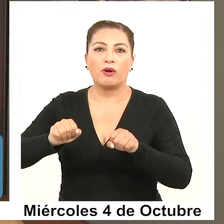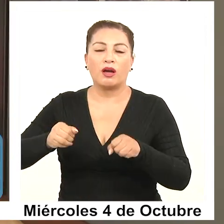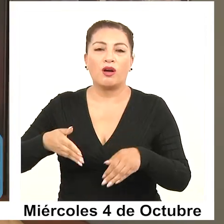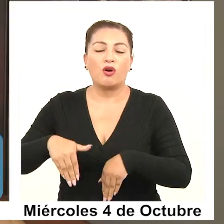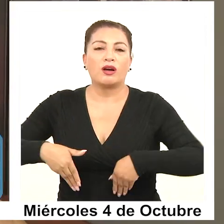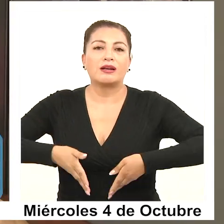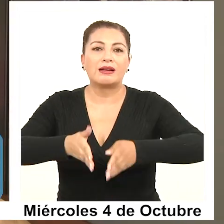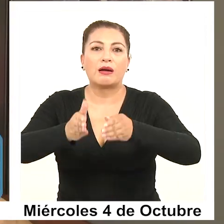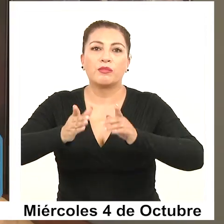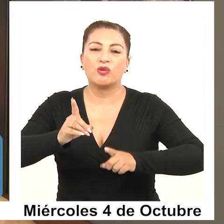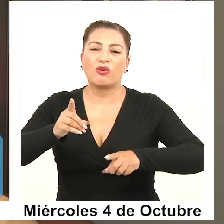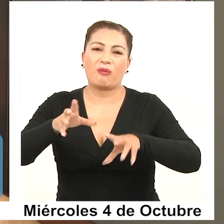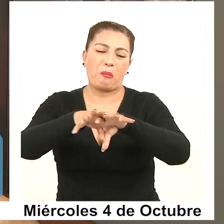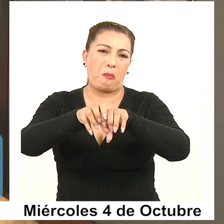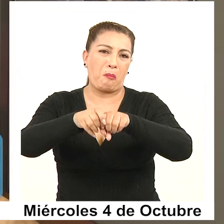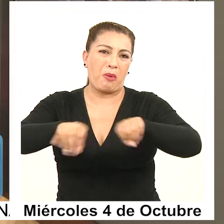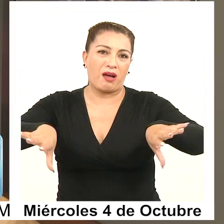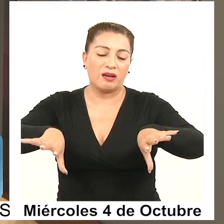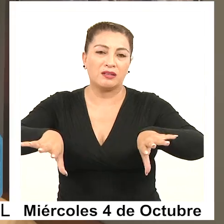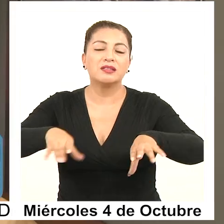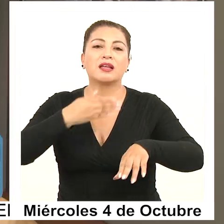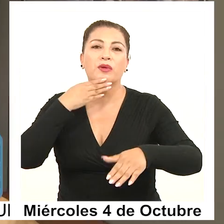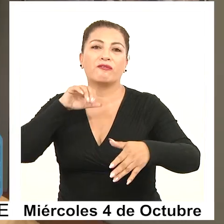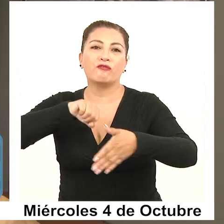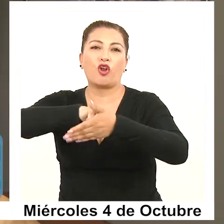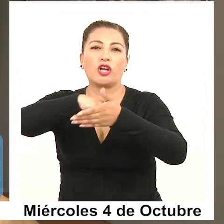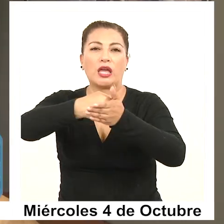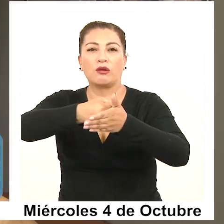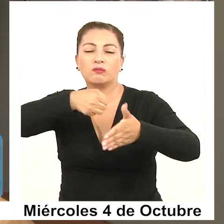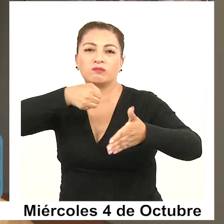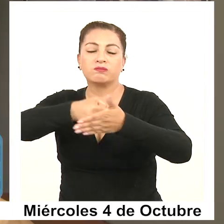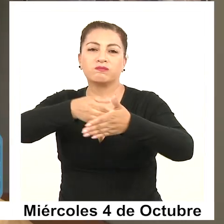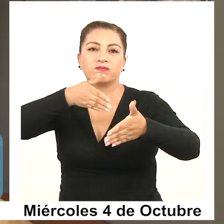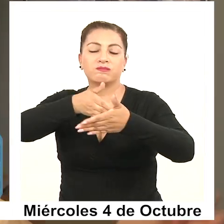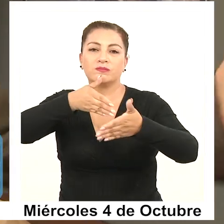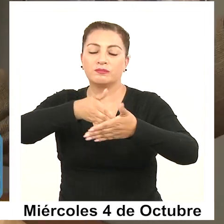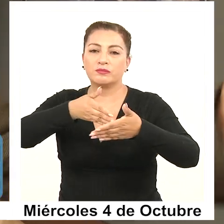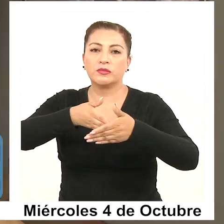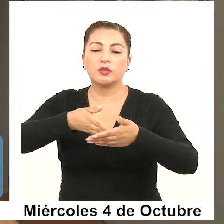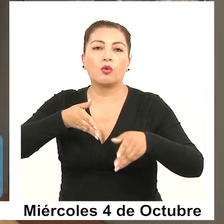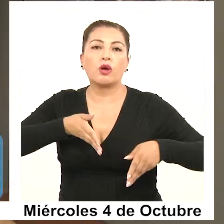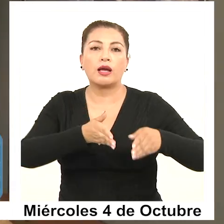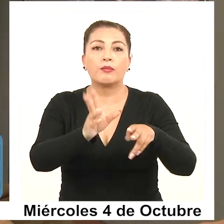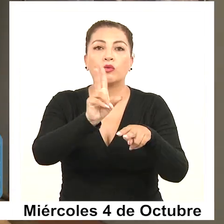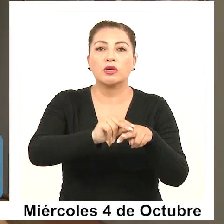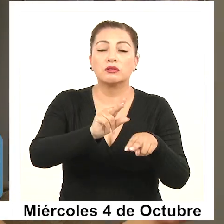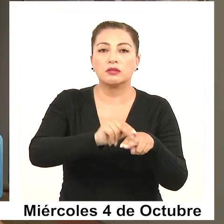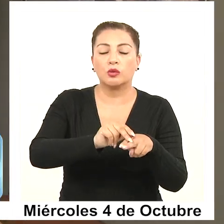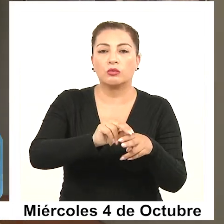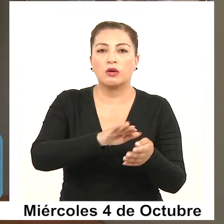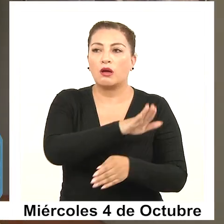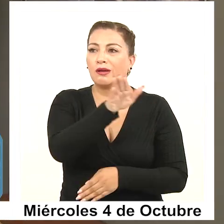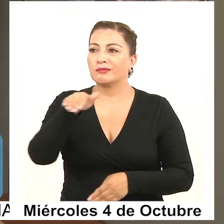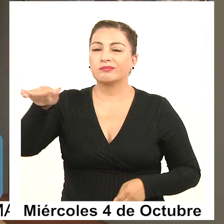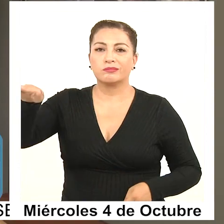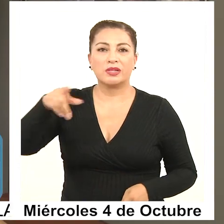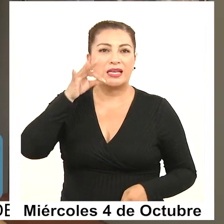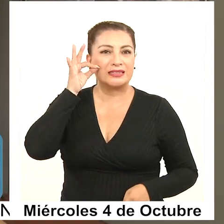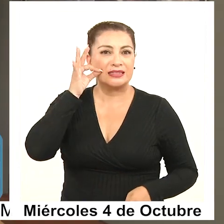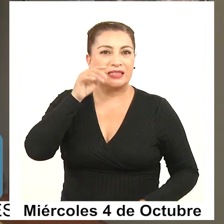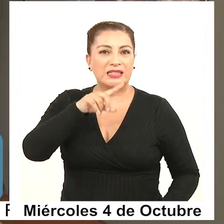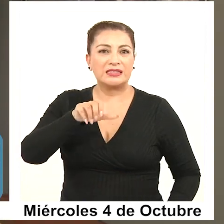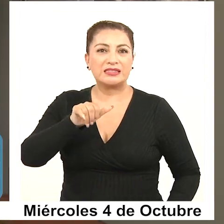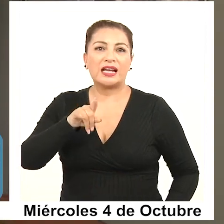destruido o bloqueado, digamos, algunas empresas constructoras han bloqueado los caminos antiguos que uno salía por altospicios a la salitera. Esto es